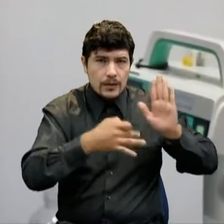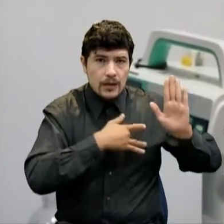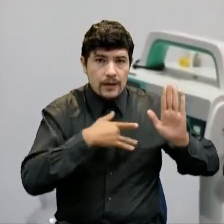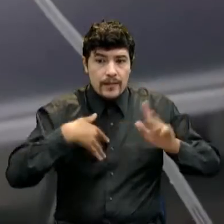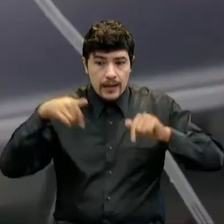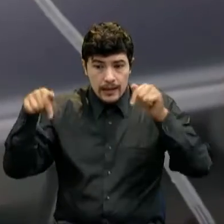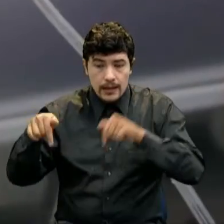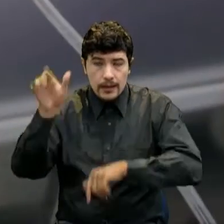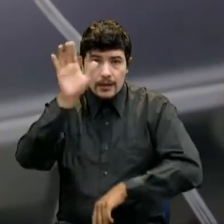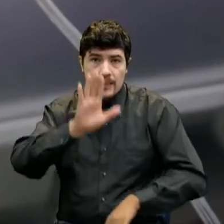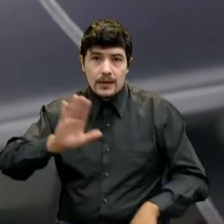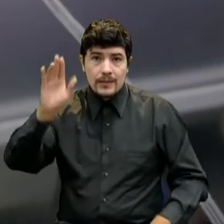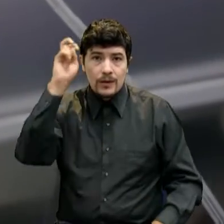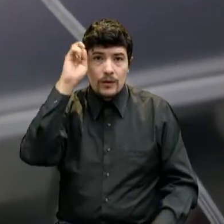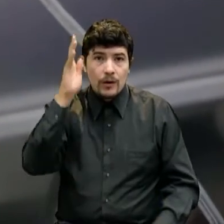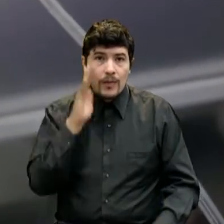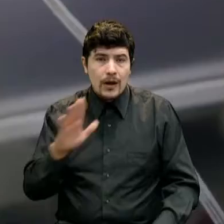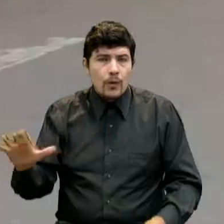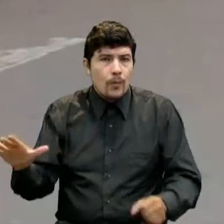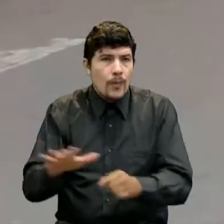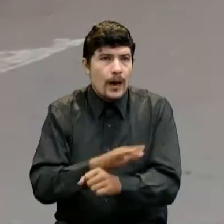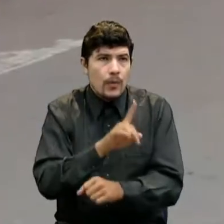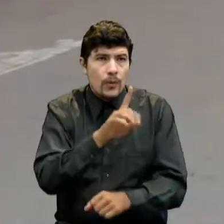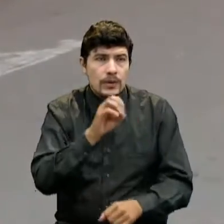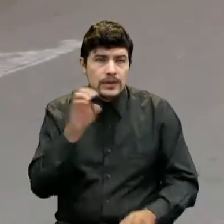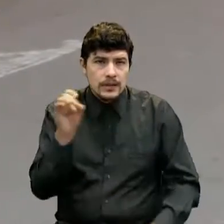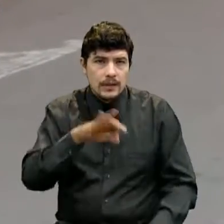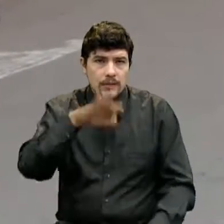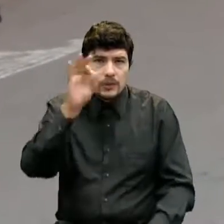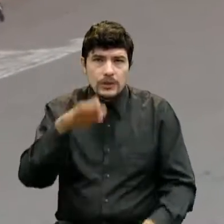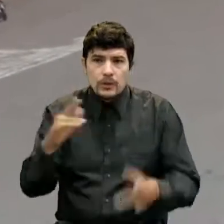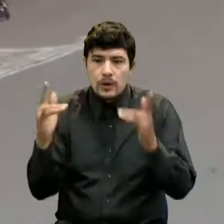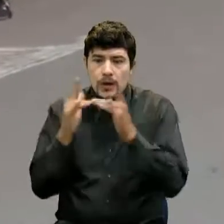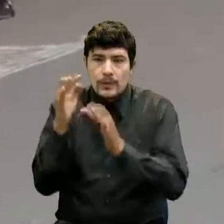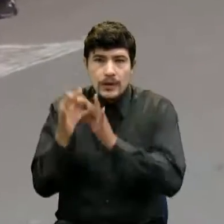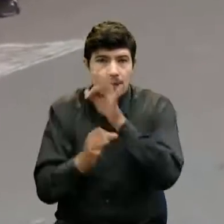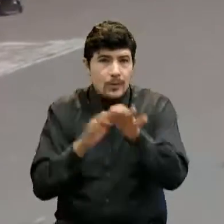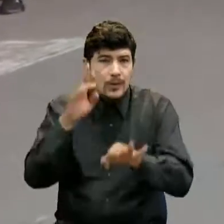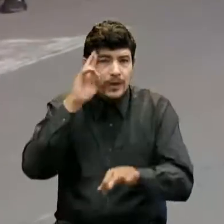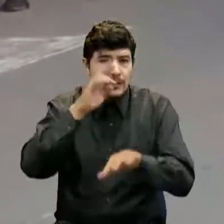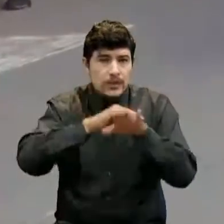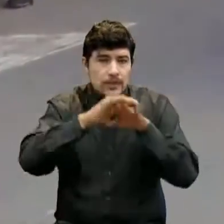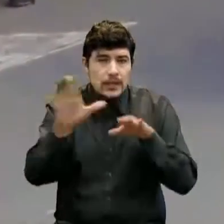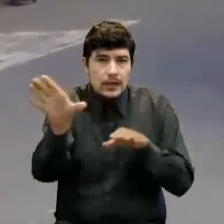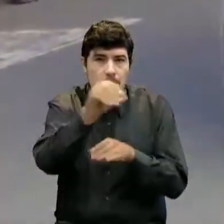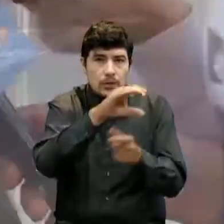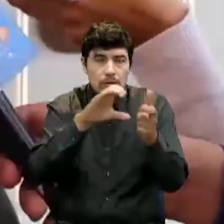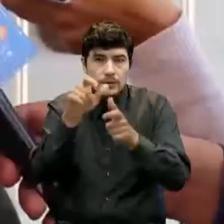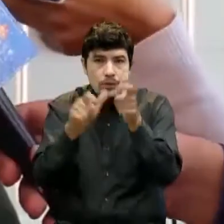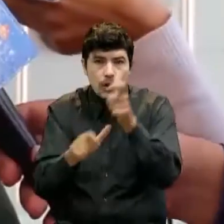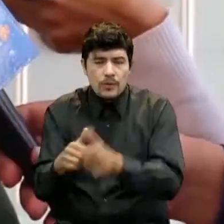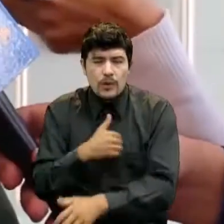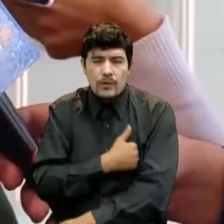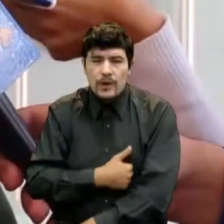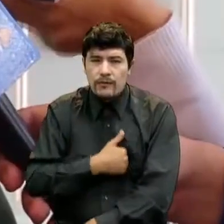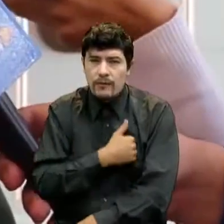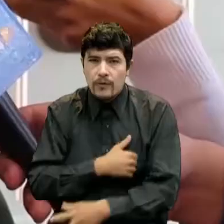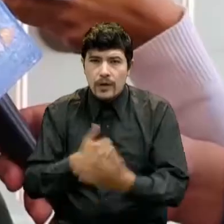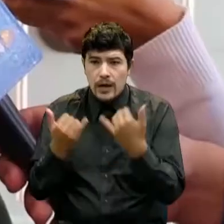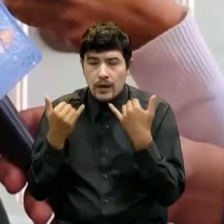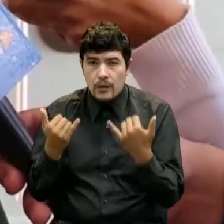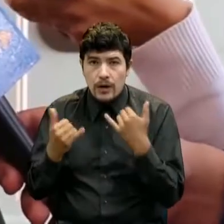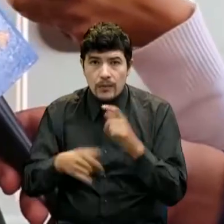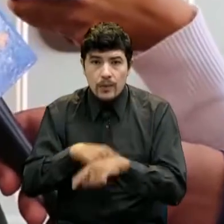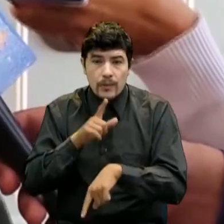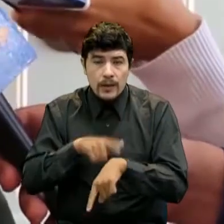Santander estamos copados al 100%. Invitamos a los ciudadanos que en este momento de paz y amor que tenemos